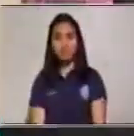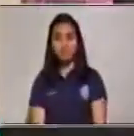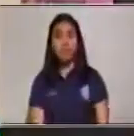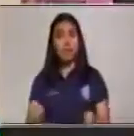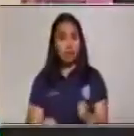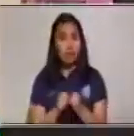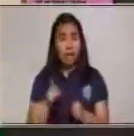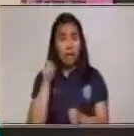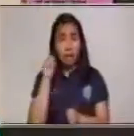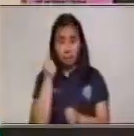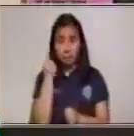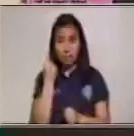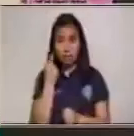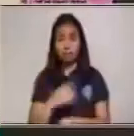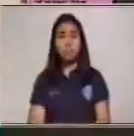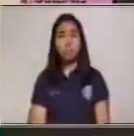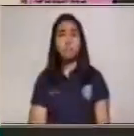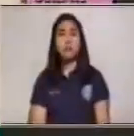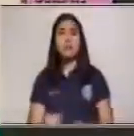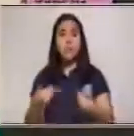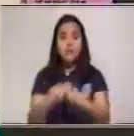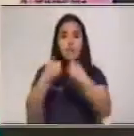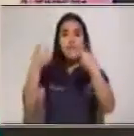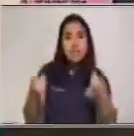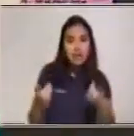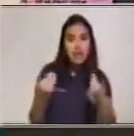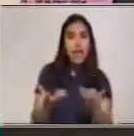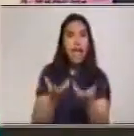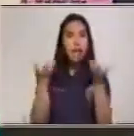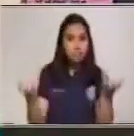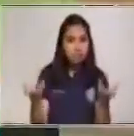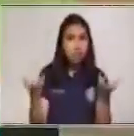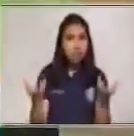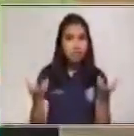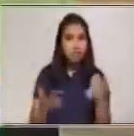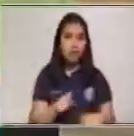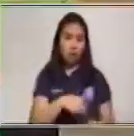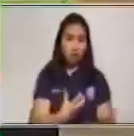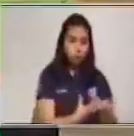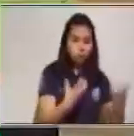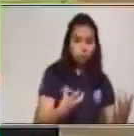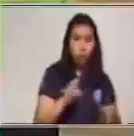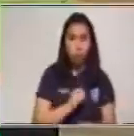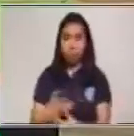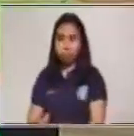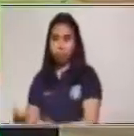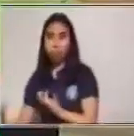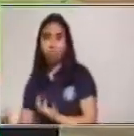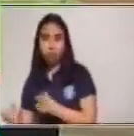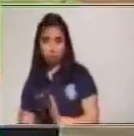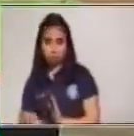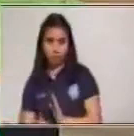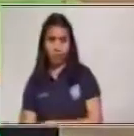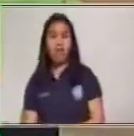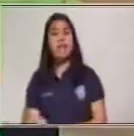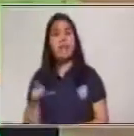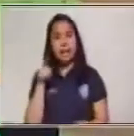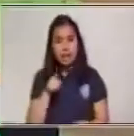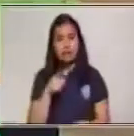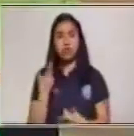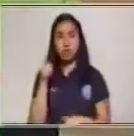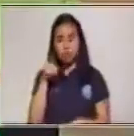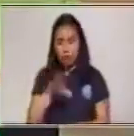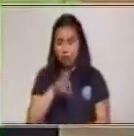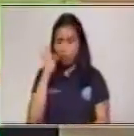clasifican en vertebrados e invertebrados. Esa es la característica que vas a encontrar en los mapas conceptuales. Tienen palabras de